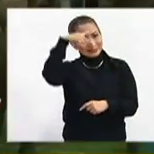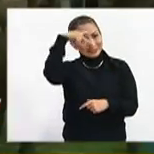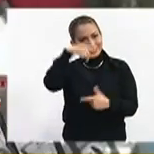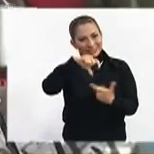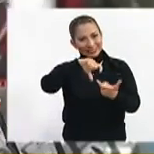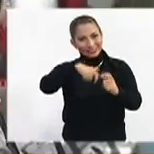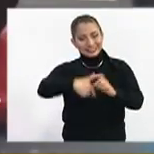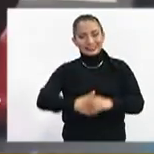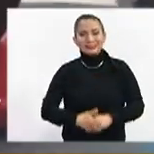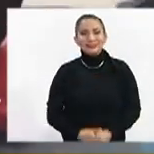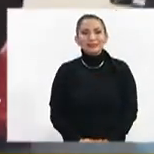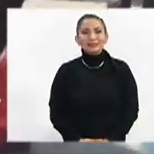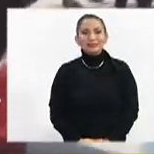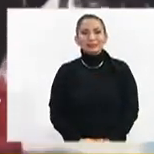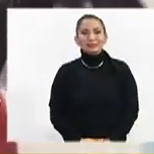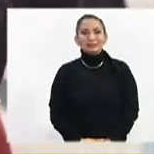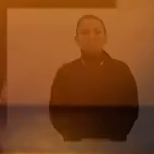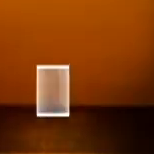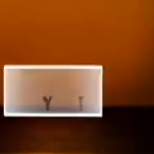viendo México al Día.